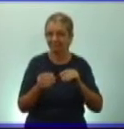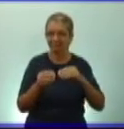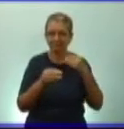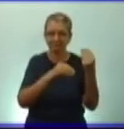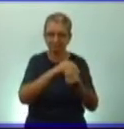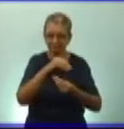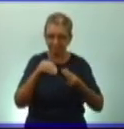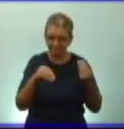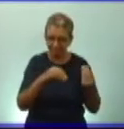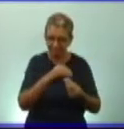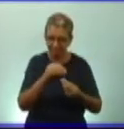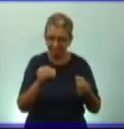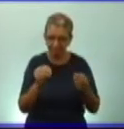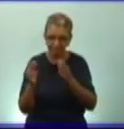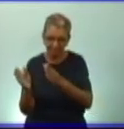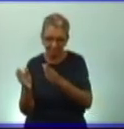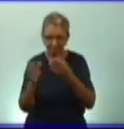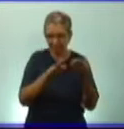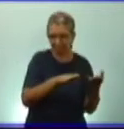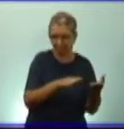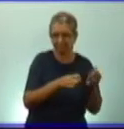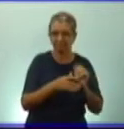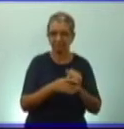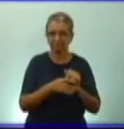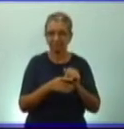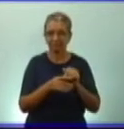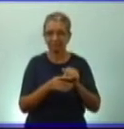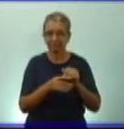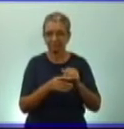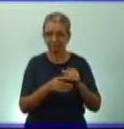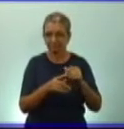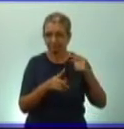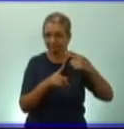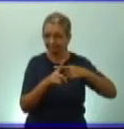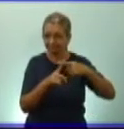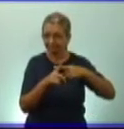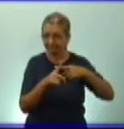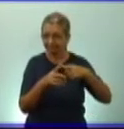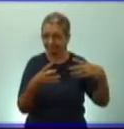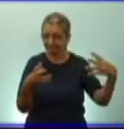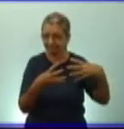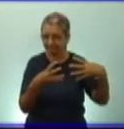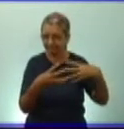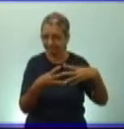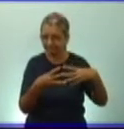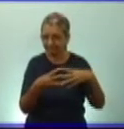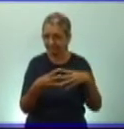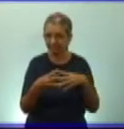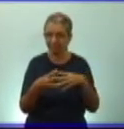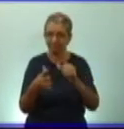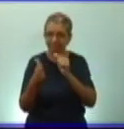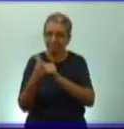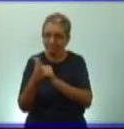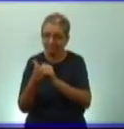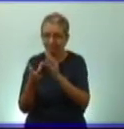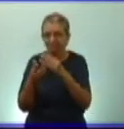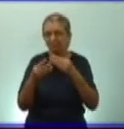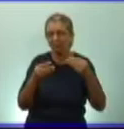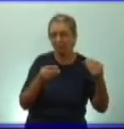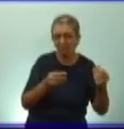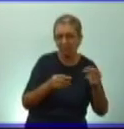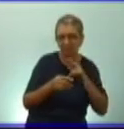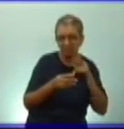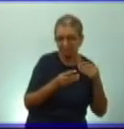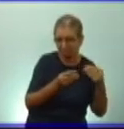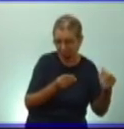de estado. Fíjense, recuerden que la temperatura de fusión es la temperatura de fusión a la que se produce el cambio de estado de sólido a líquido. Por tanto, ese es el